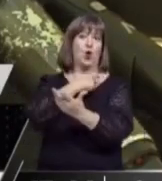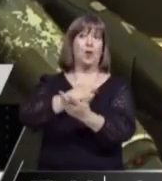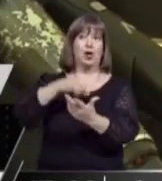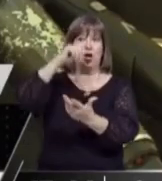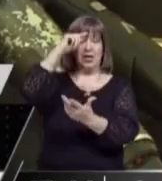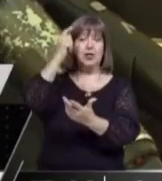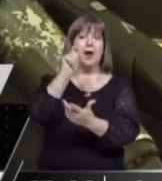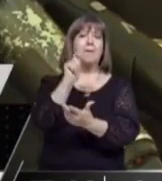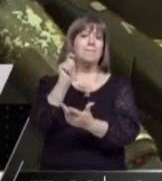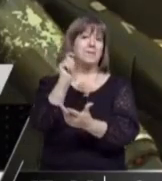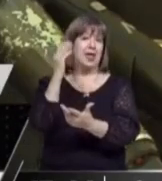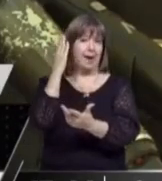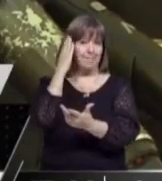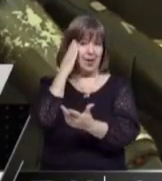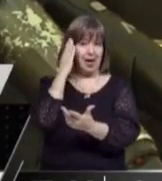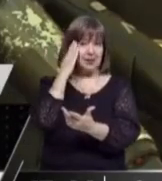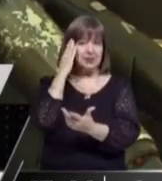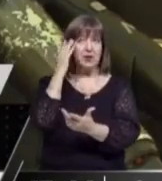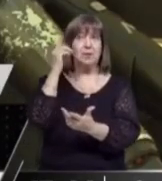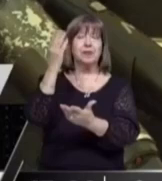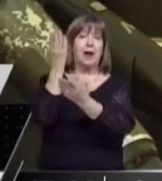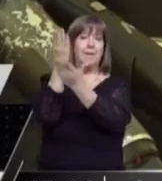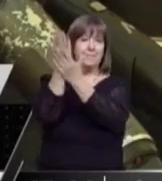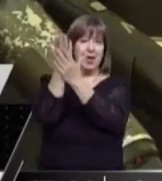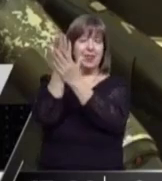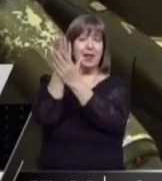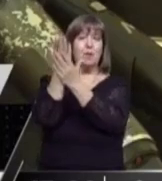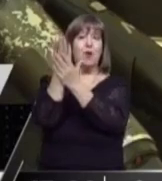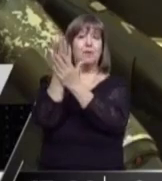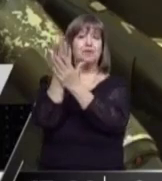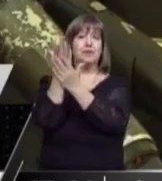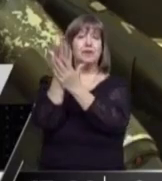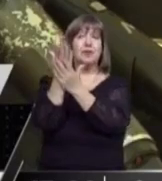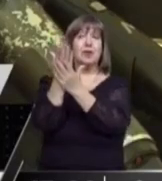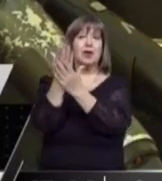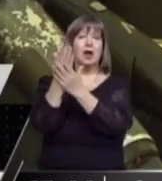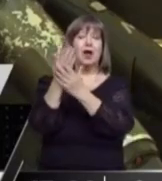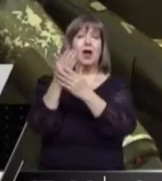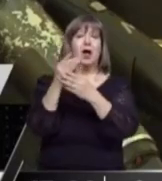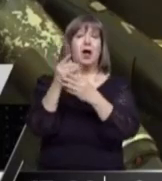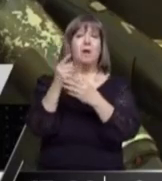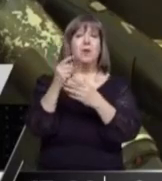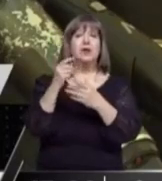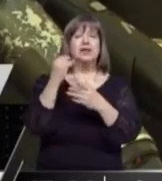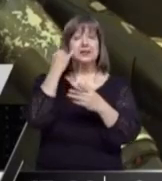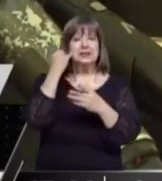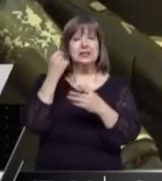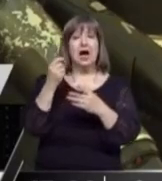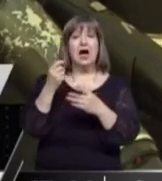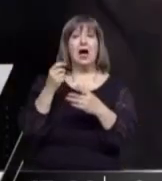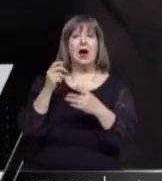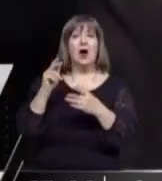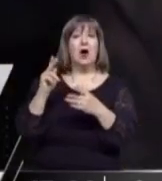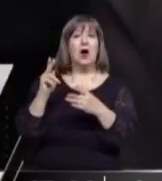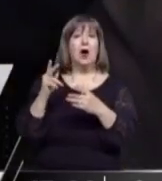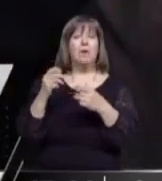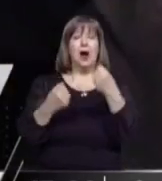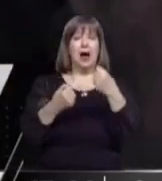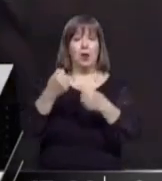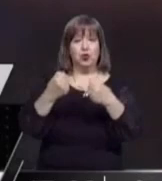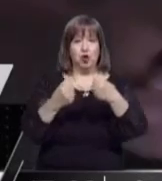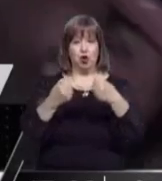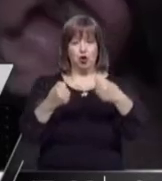marzo, justamente pedir una modificación, un aumento del mínimo de la pena en el homicidio culposo agravado por la